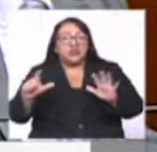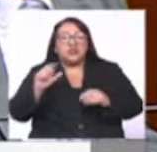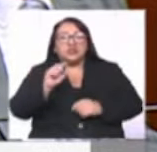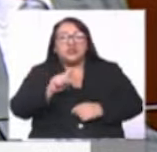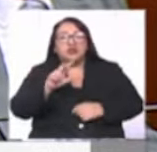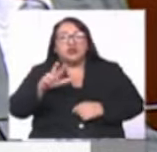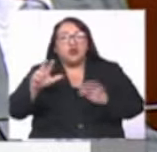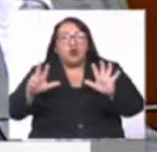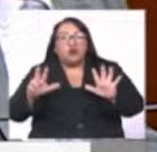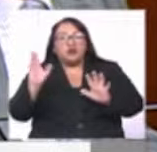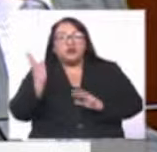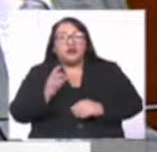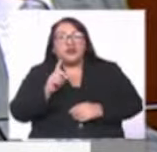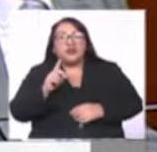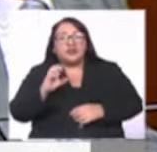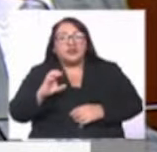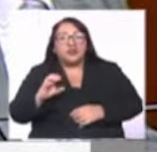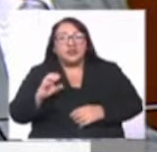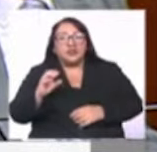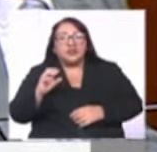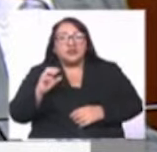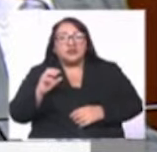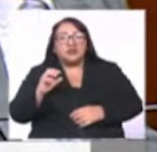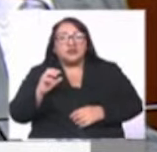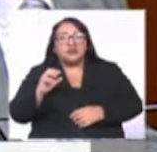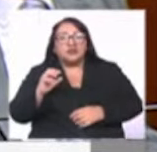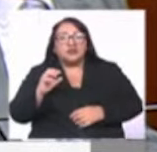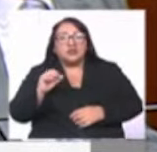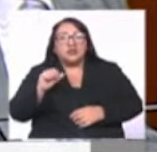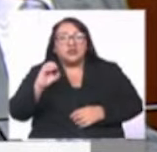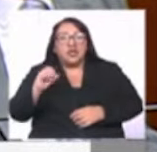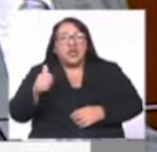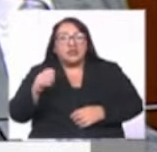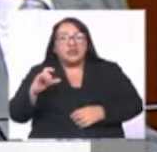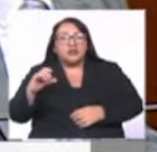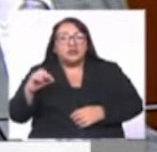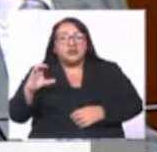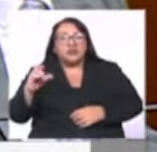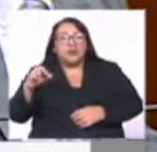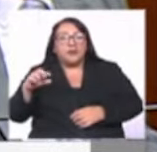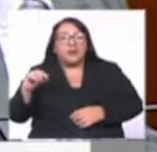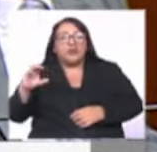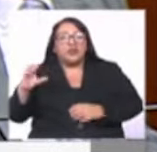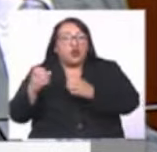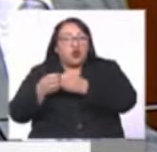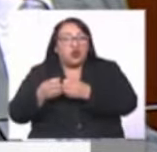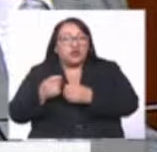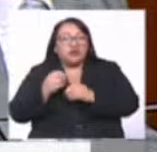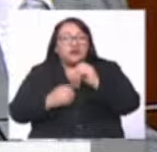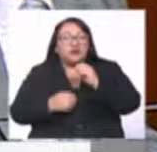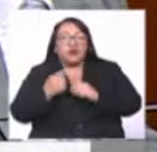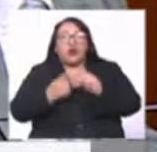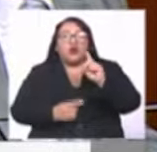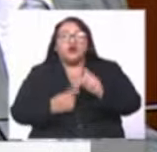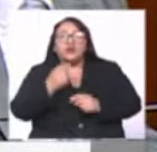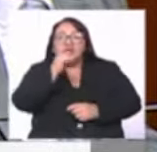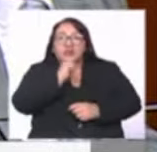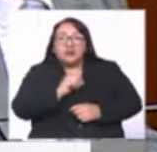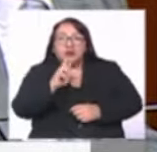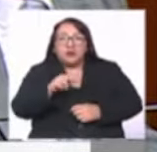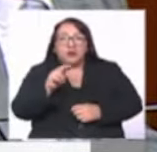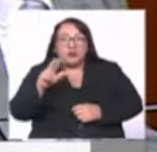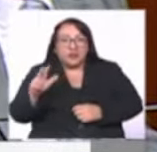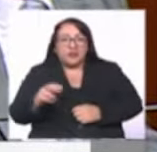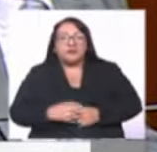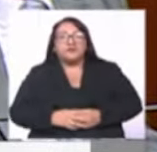138 dc- 373 s-c p-c de fecha 11 de diciembre de